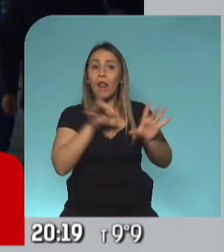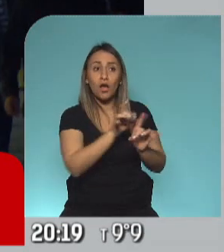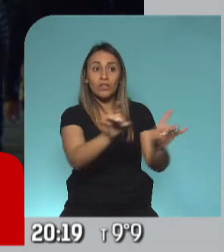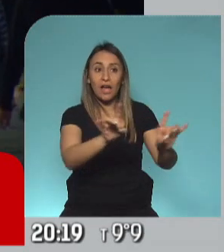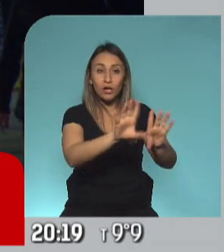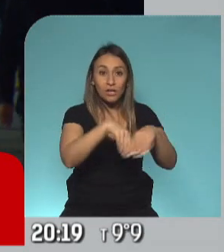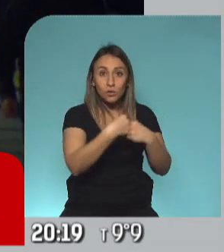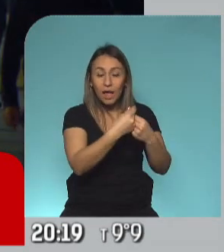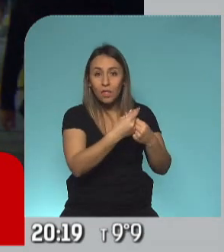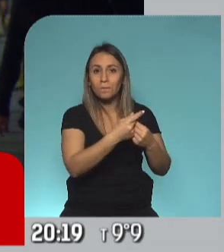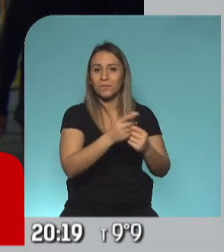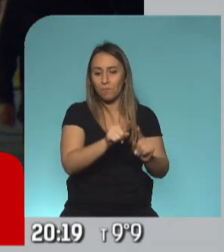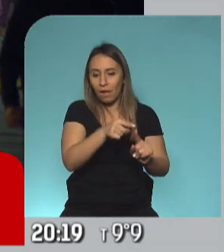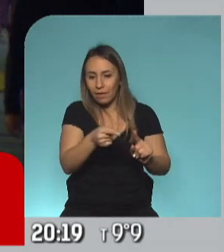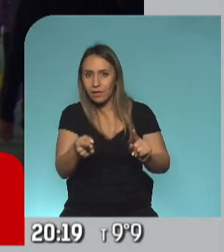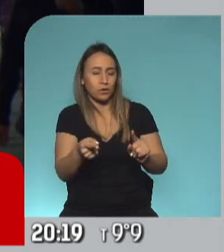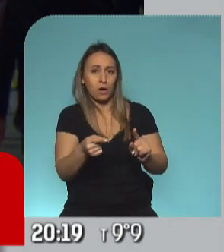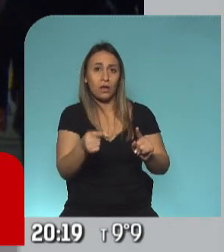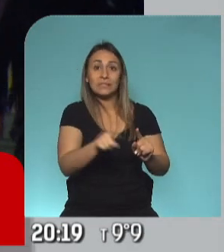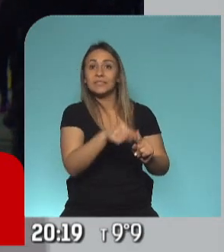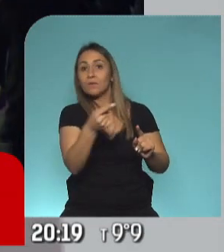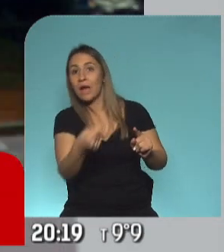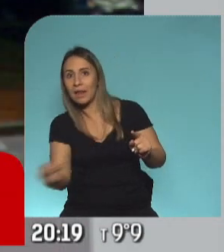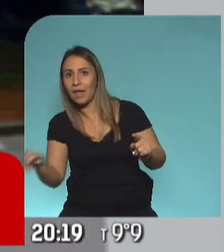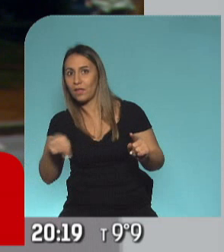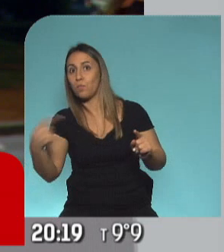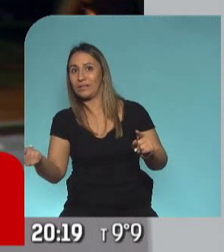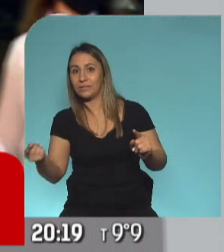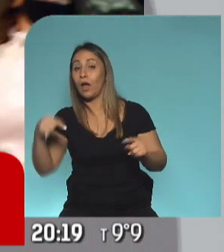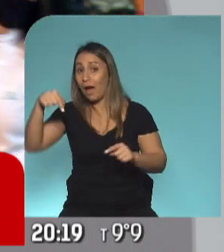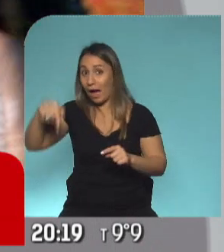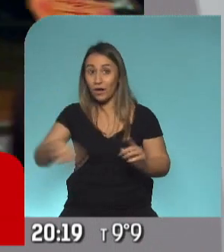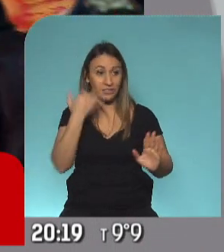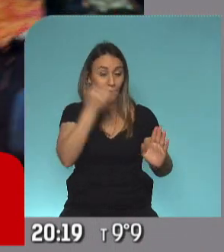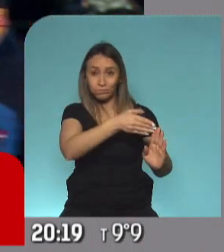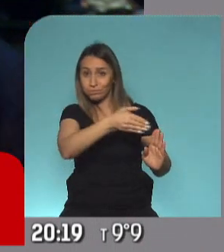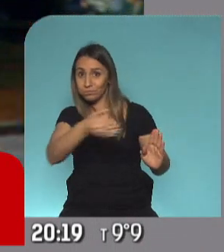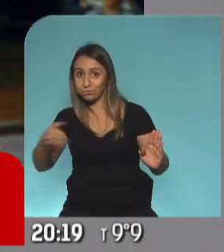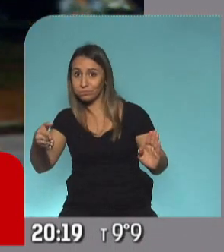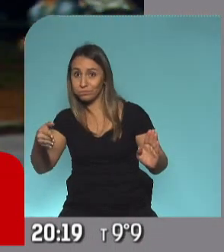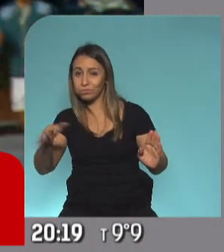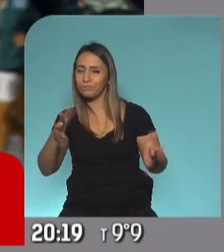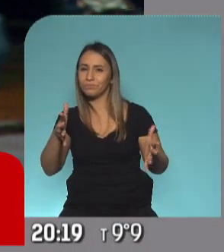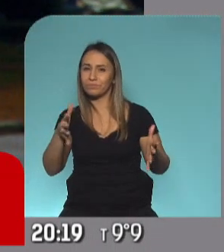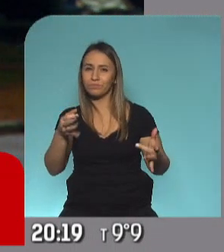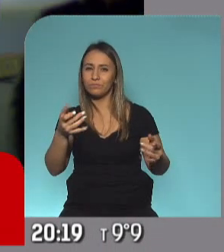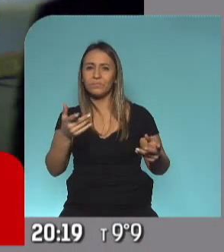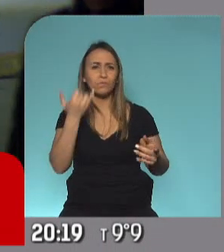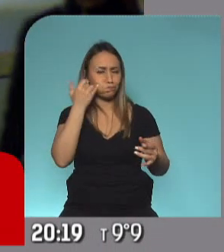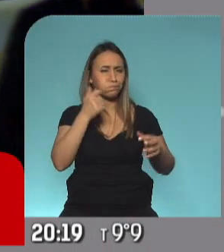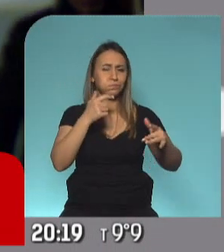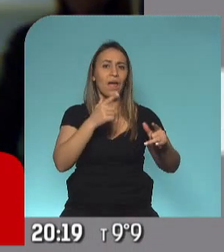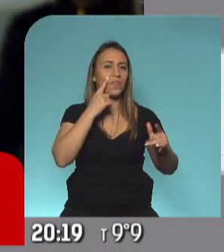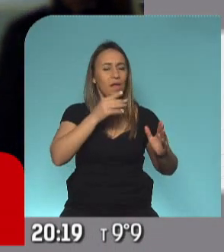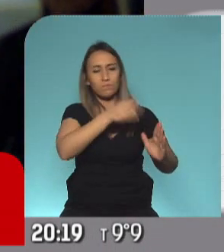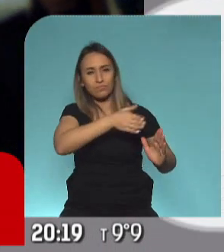sucesivos. Se iba a ver reflejado en un par de semanas después. Hoy que ya han sucedido, que han corrido algunos